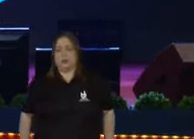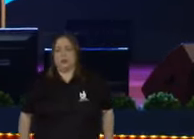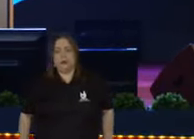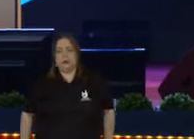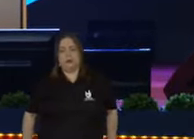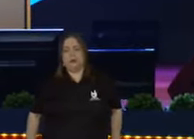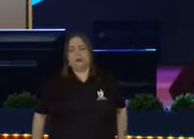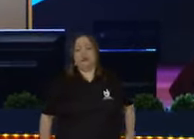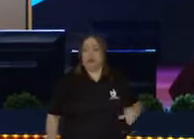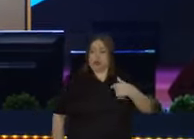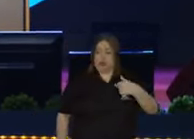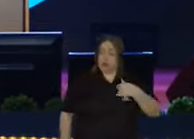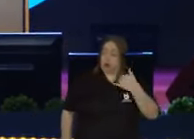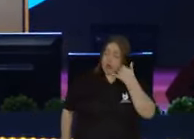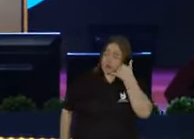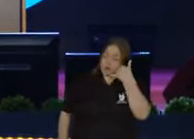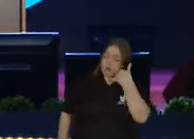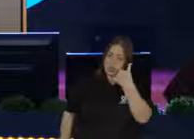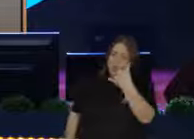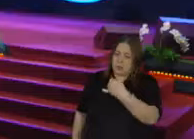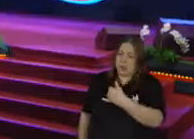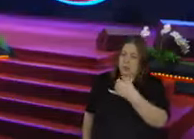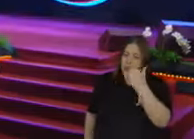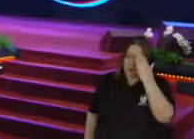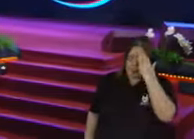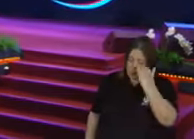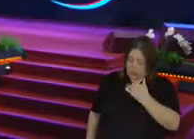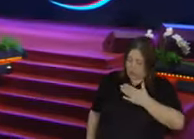Te llamé porque sos mi amigo.